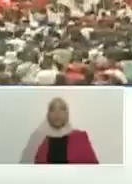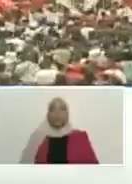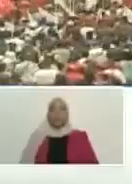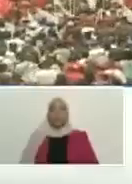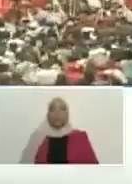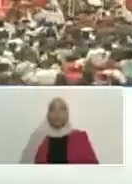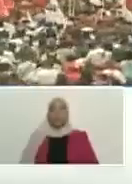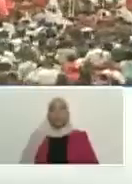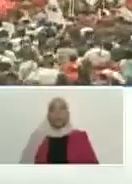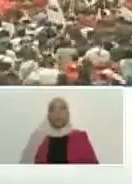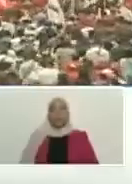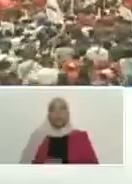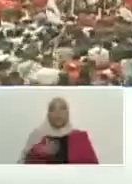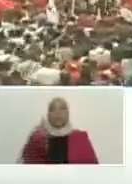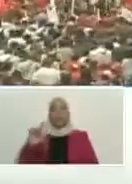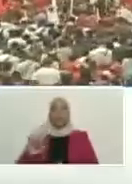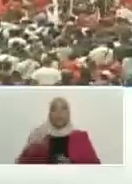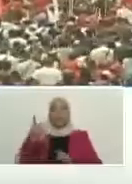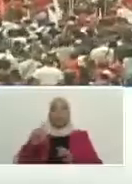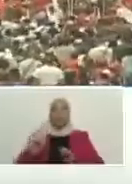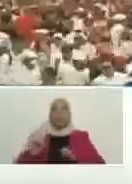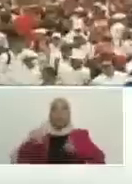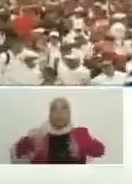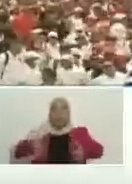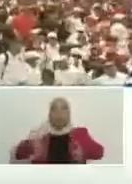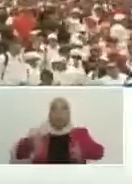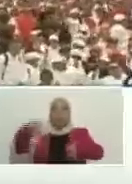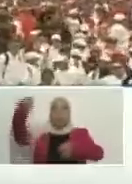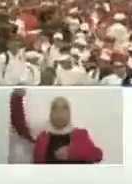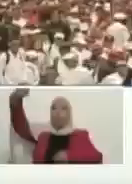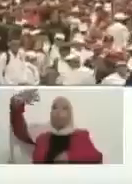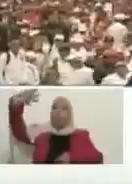Fue la primera luz que se prendió.